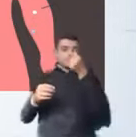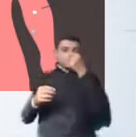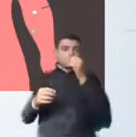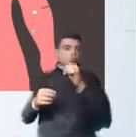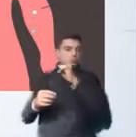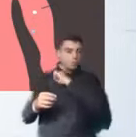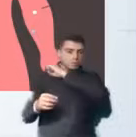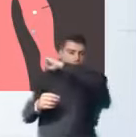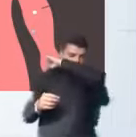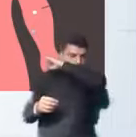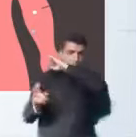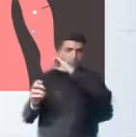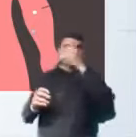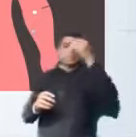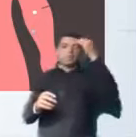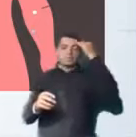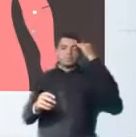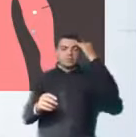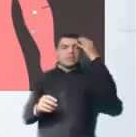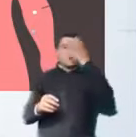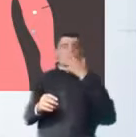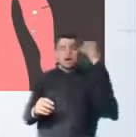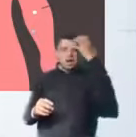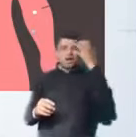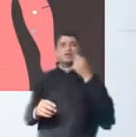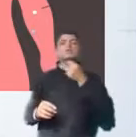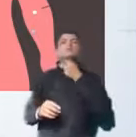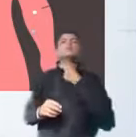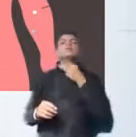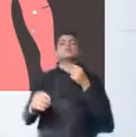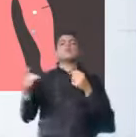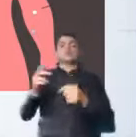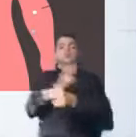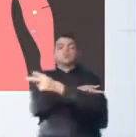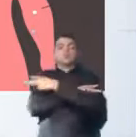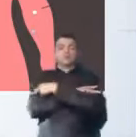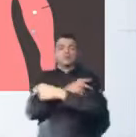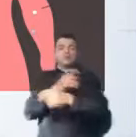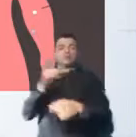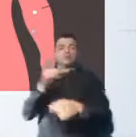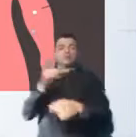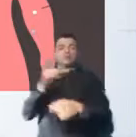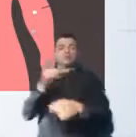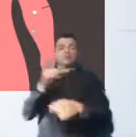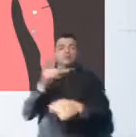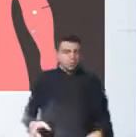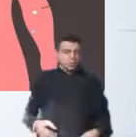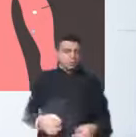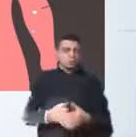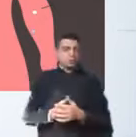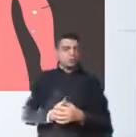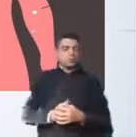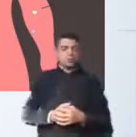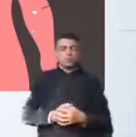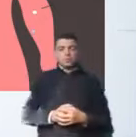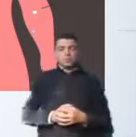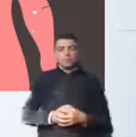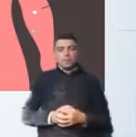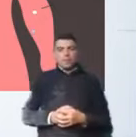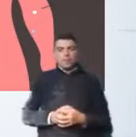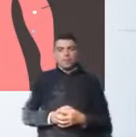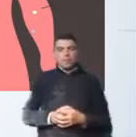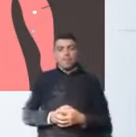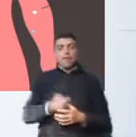Por aquí tenemos otras imágenes que corroboran lo mismo. En negrita están los más comunes y los otros están ahí que no son tan